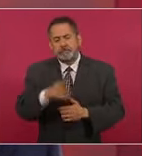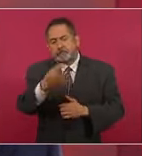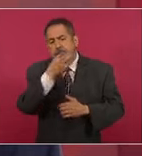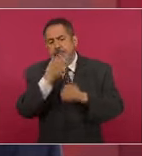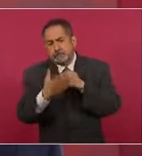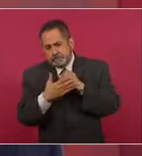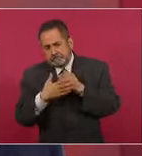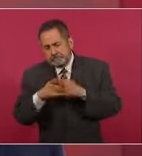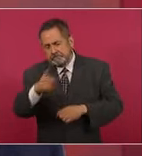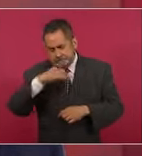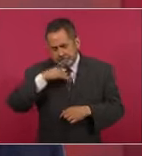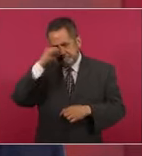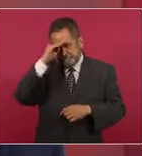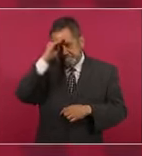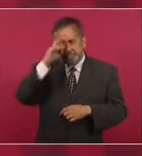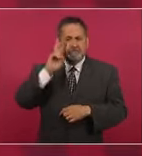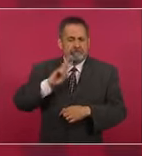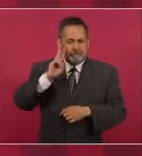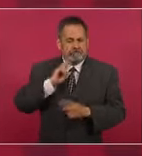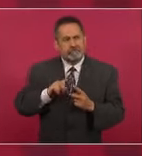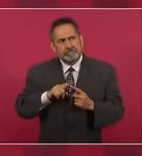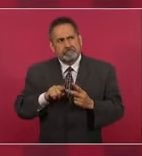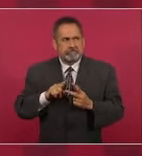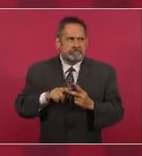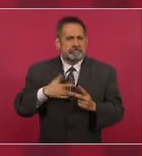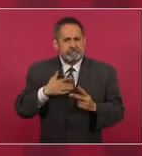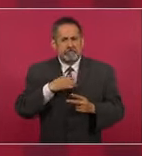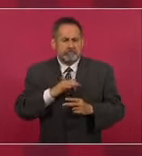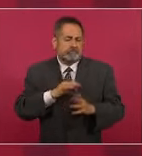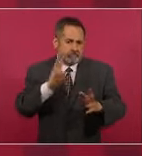la petición en dos sentidos: lo de